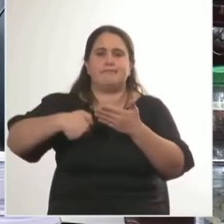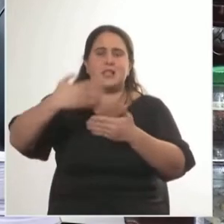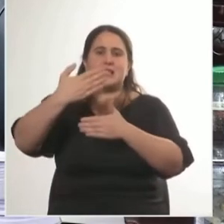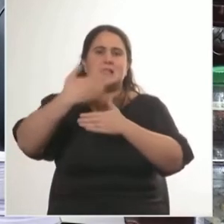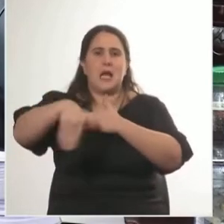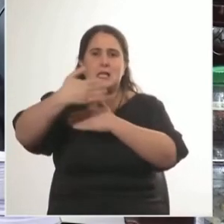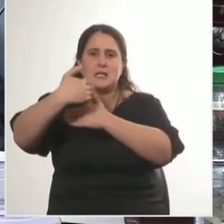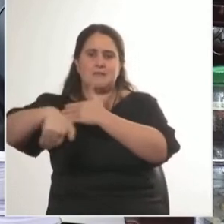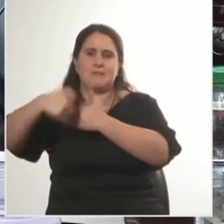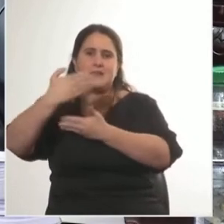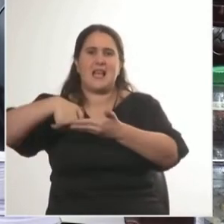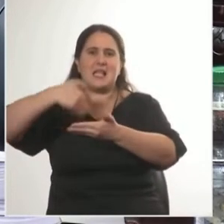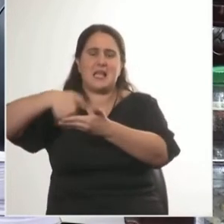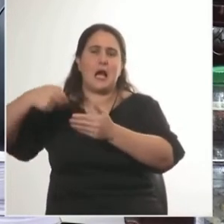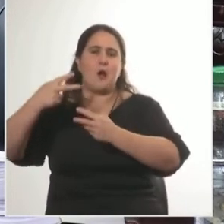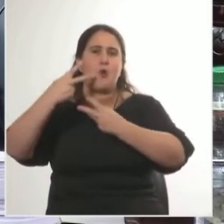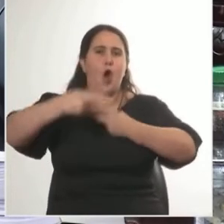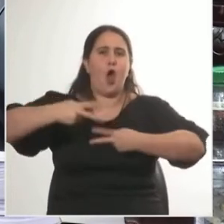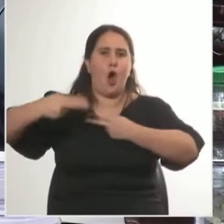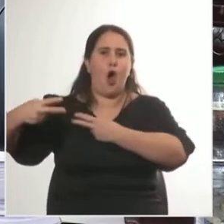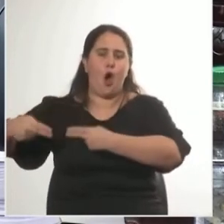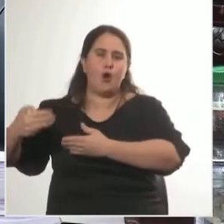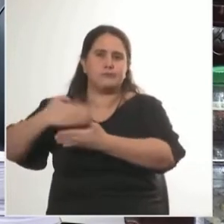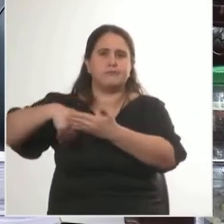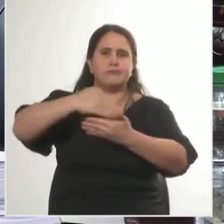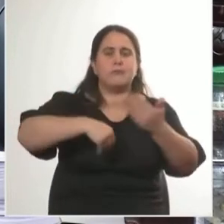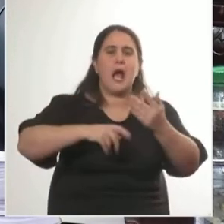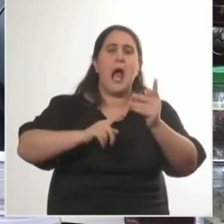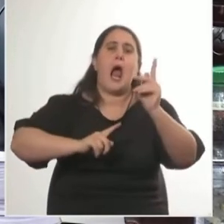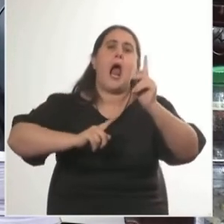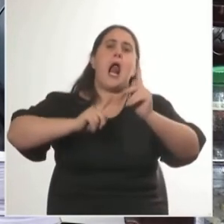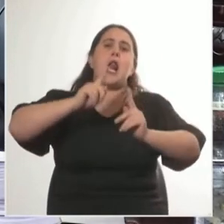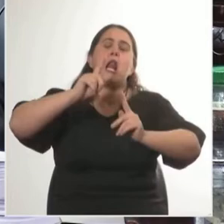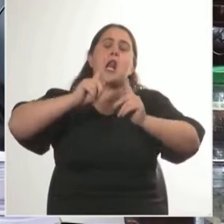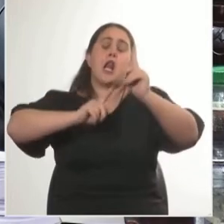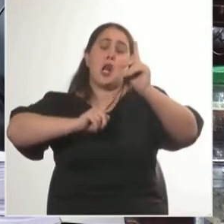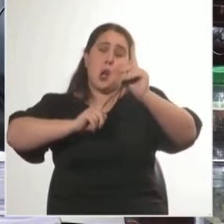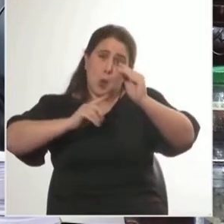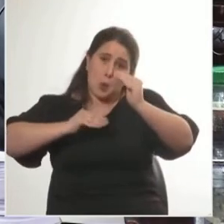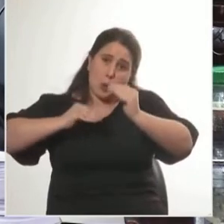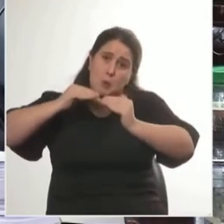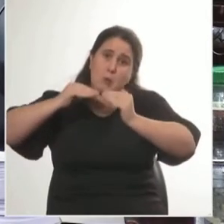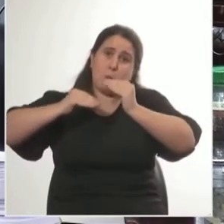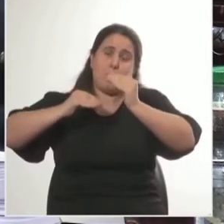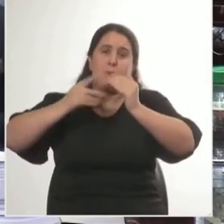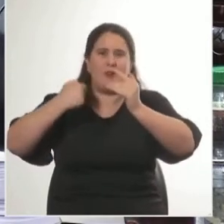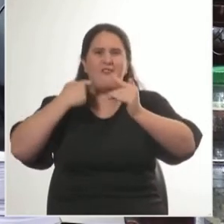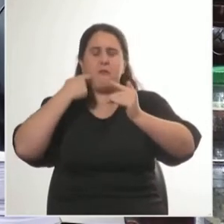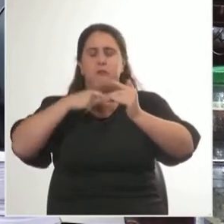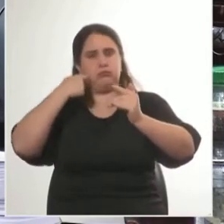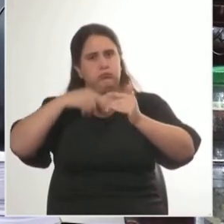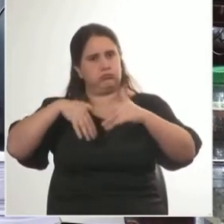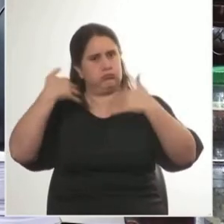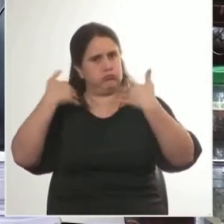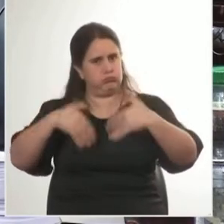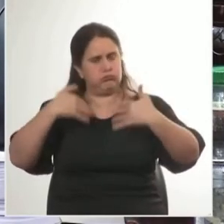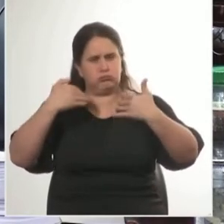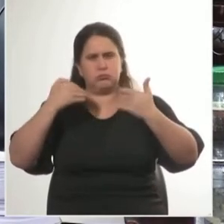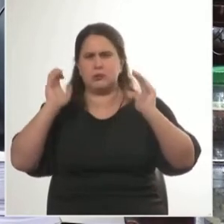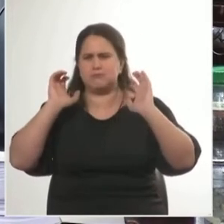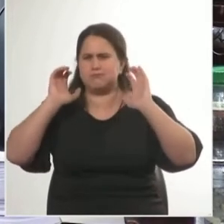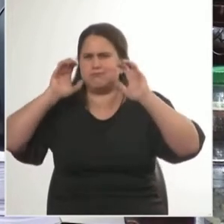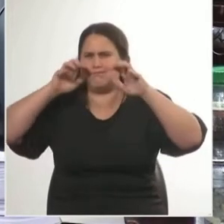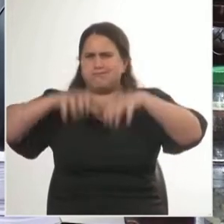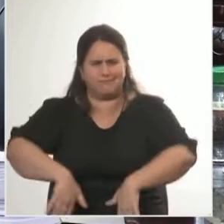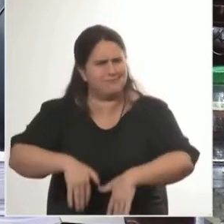los gastos, más allá, reitero, de algunas recuperaciones que están lejos de acercarse a lo que fue la caída en